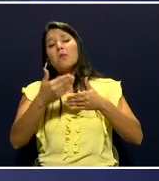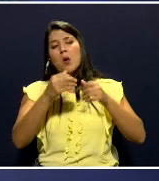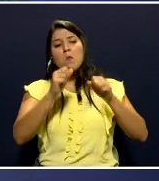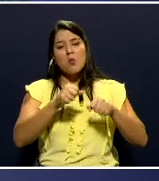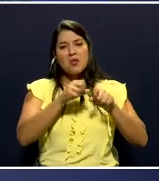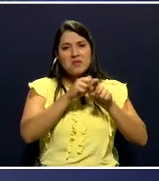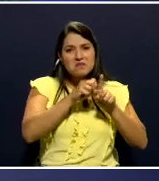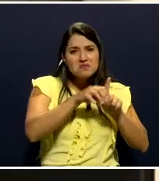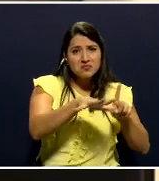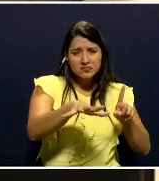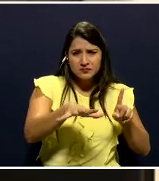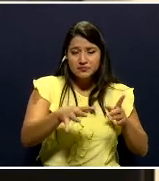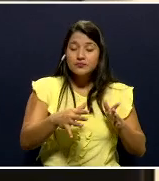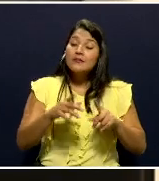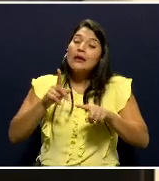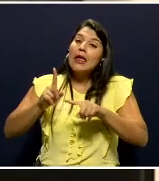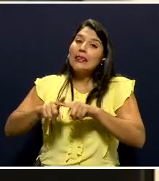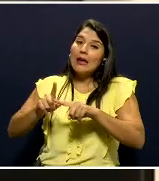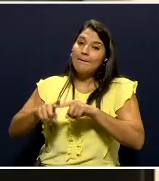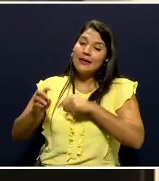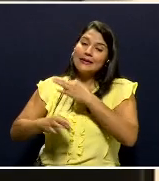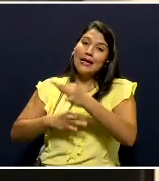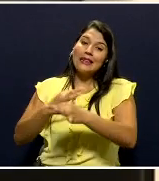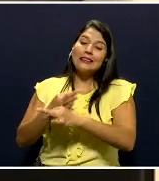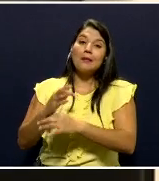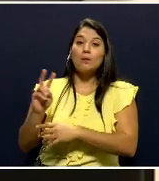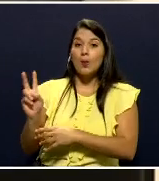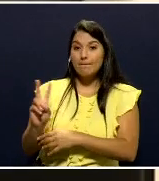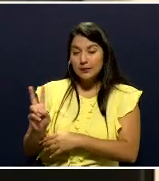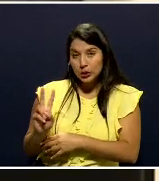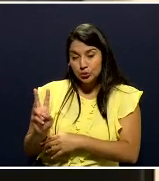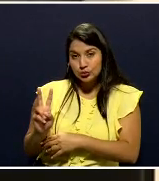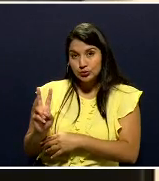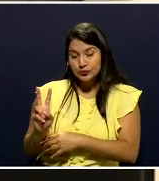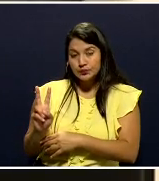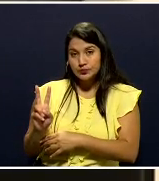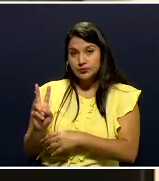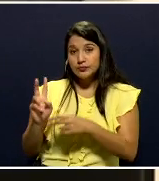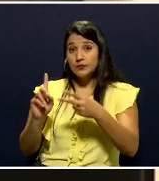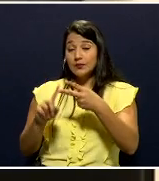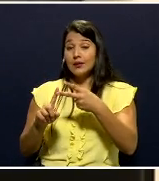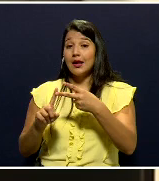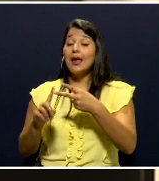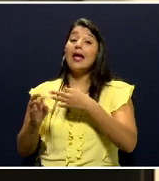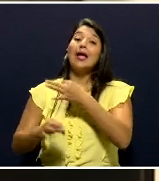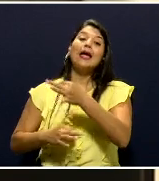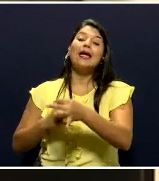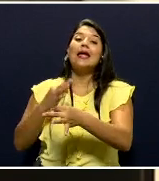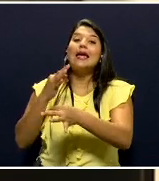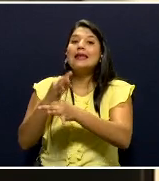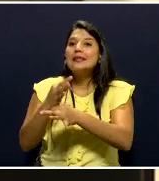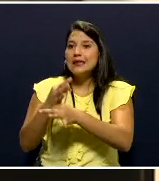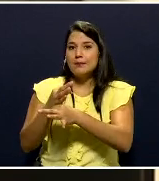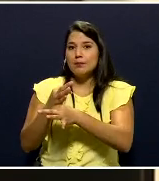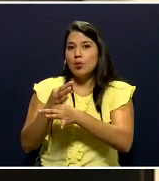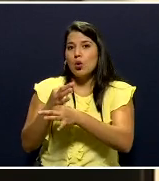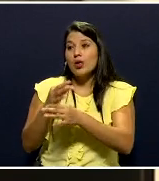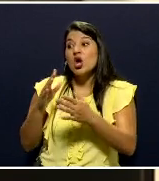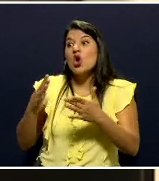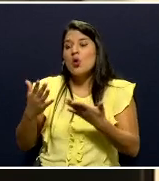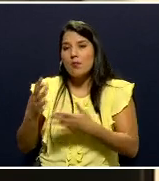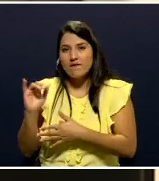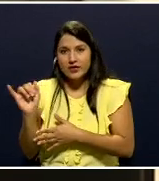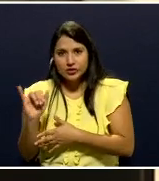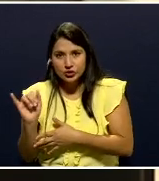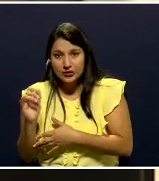Vamos a ver, eso varía obviamente del tipo de virus, el tipo de ruta de infección que se tenga,